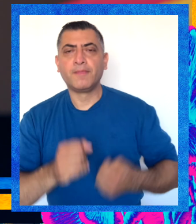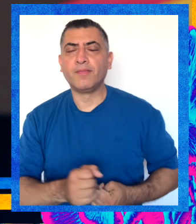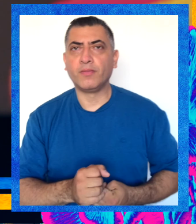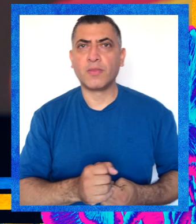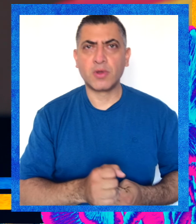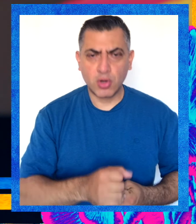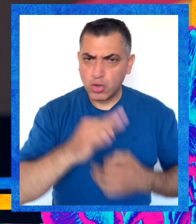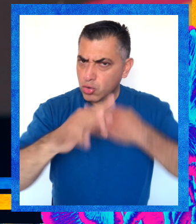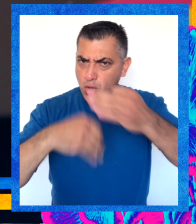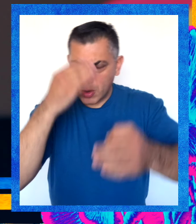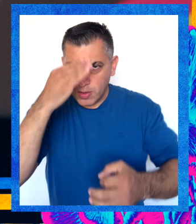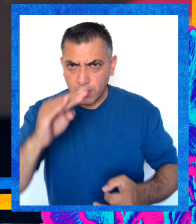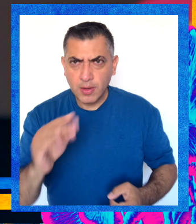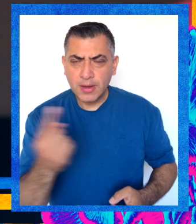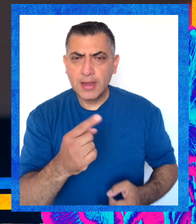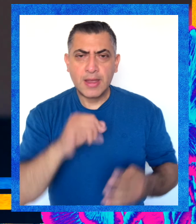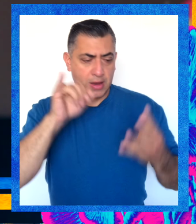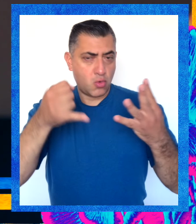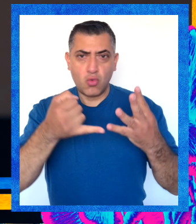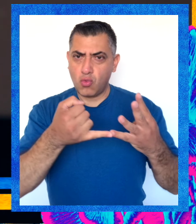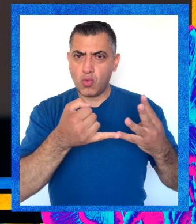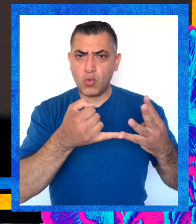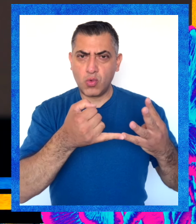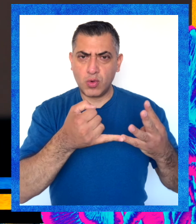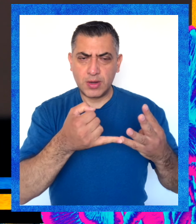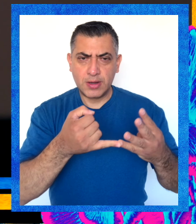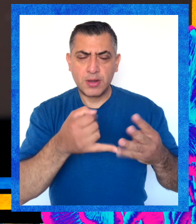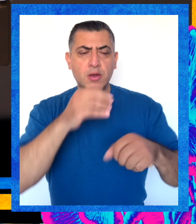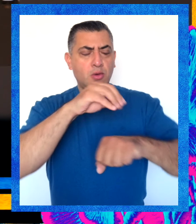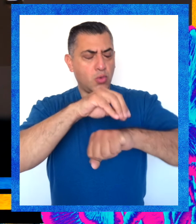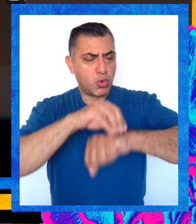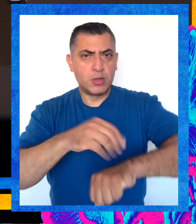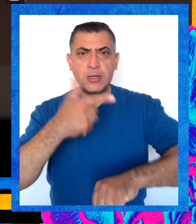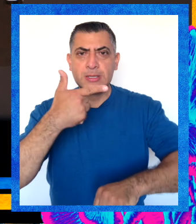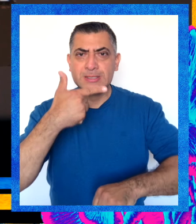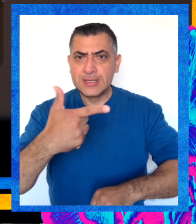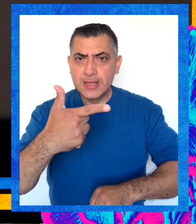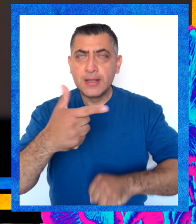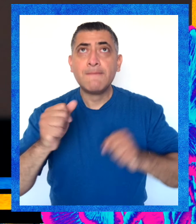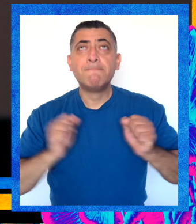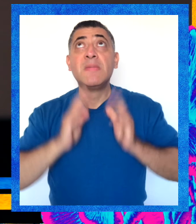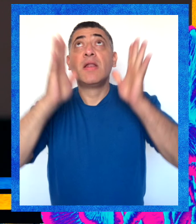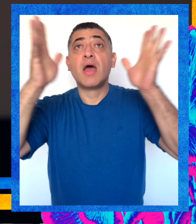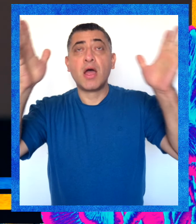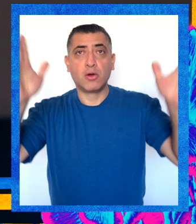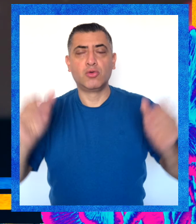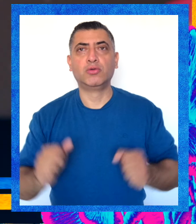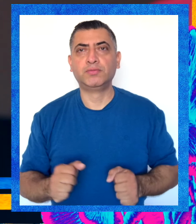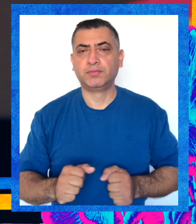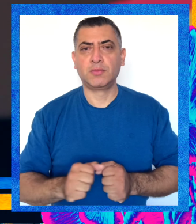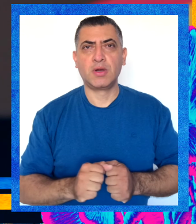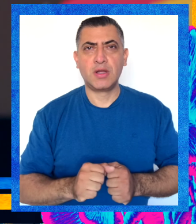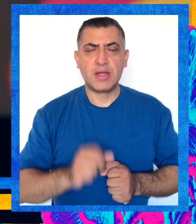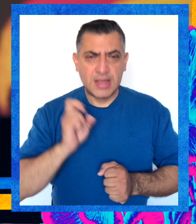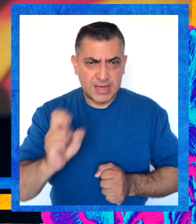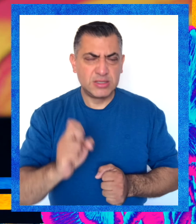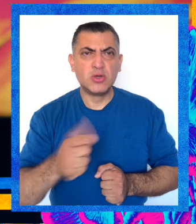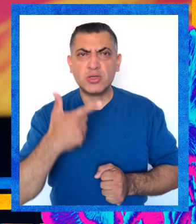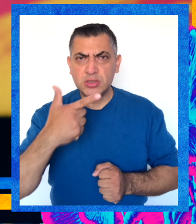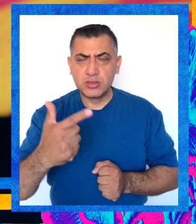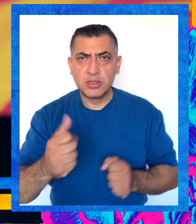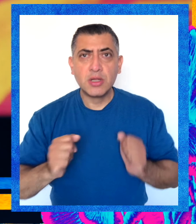ustedes saben los que han estudiado la biblia que el evangelio de juan descansa en siete milagros pues estas siete declaraciones también tienen que ver con estos